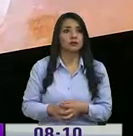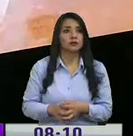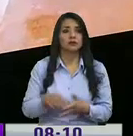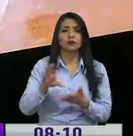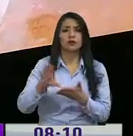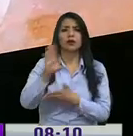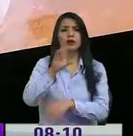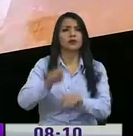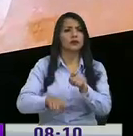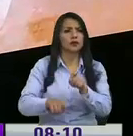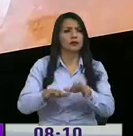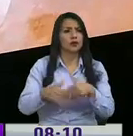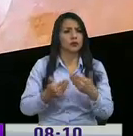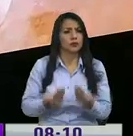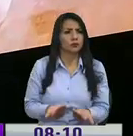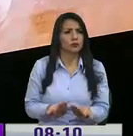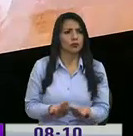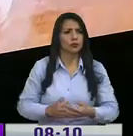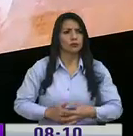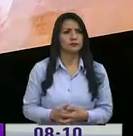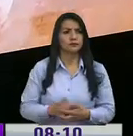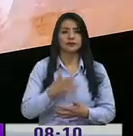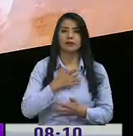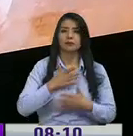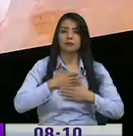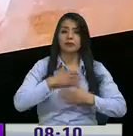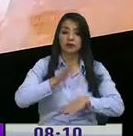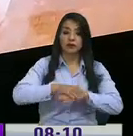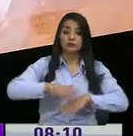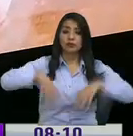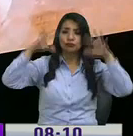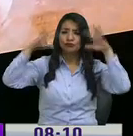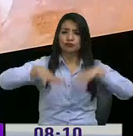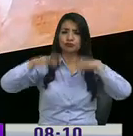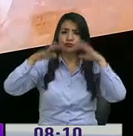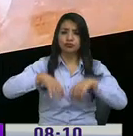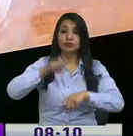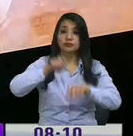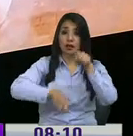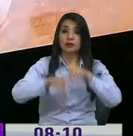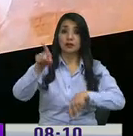unidad educativa. Lastimosamente, las fuertes lluvias dejaron varios daños en algunas